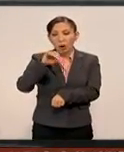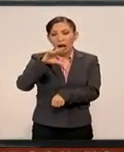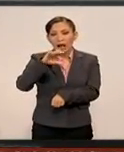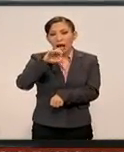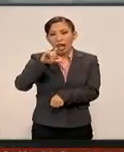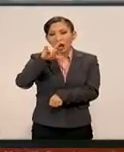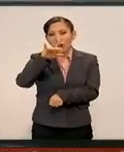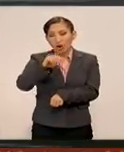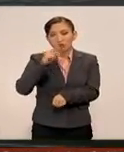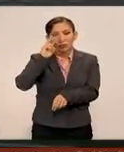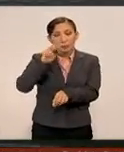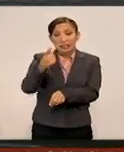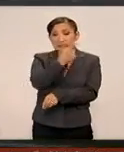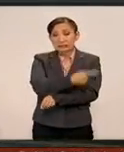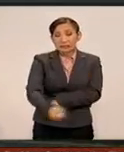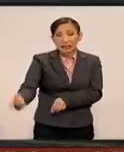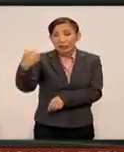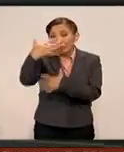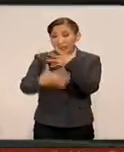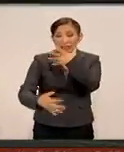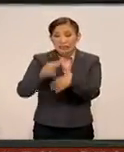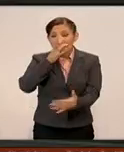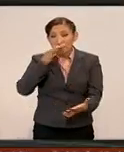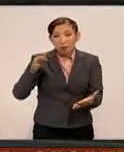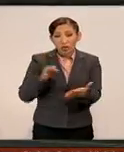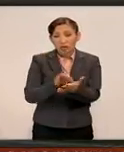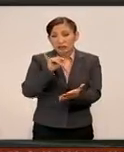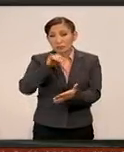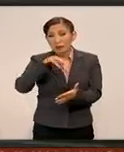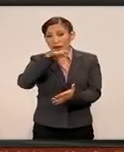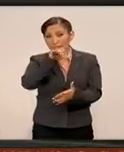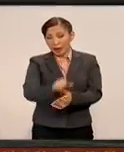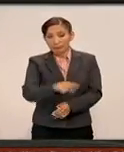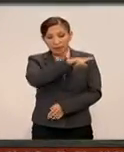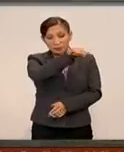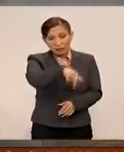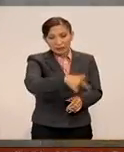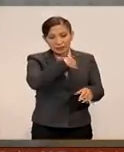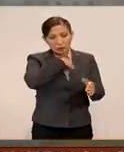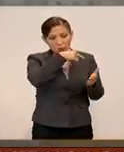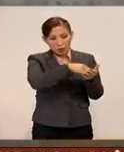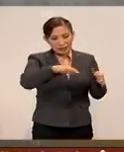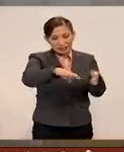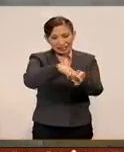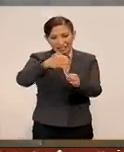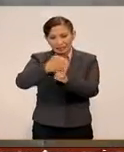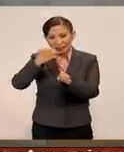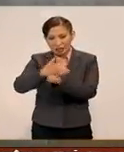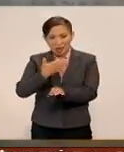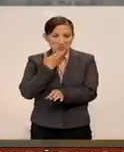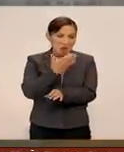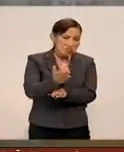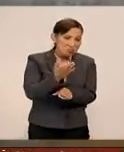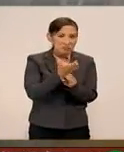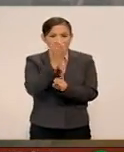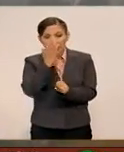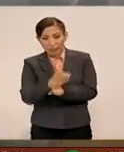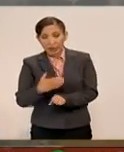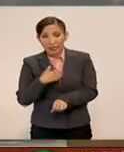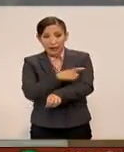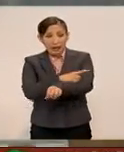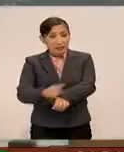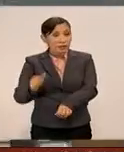Coacalco, donde se registraron 115 puntos IMECA. En el resto de la zona metropolitana fue de buena a regular. En la